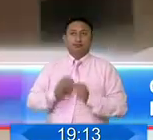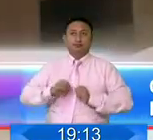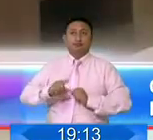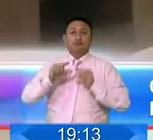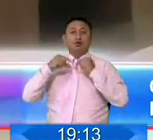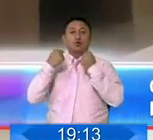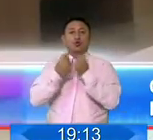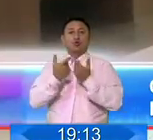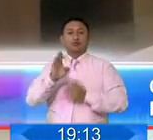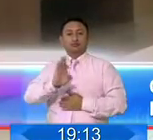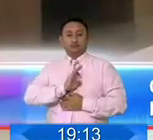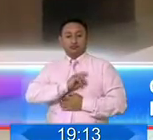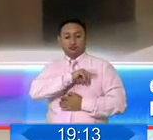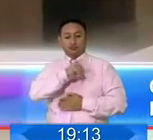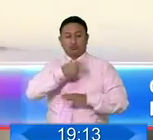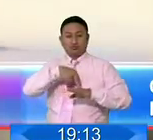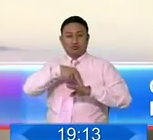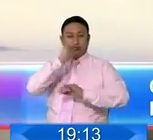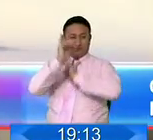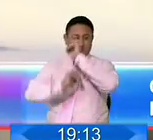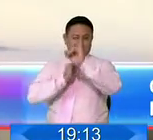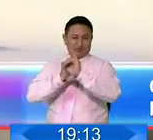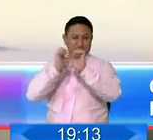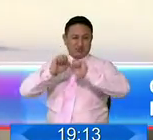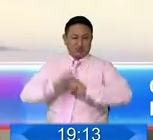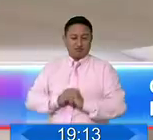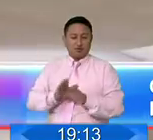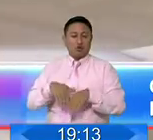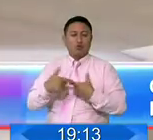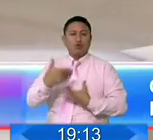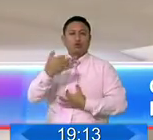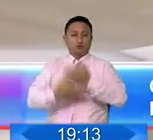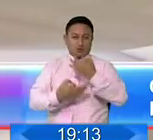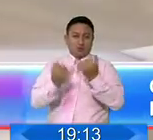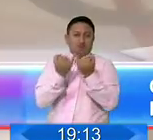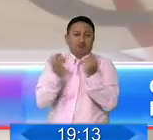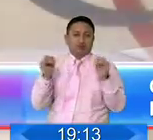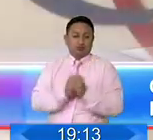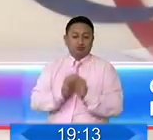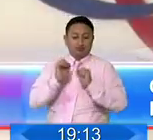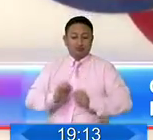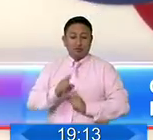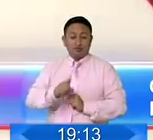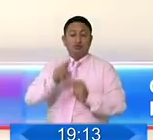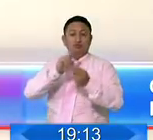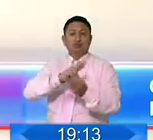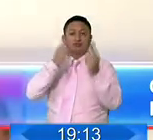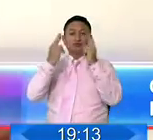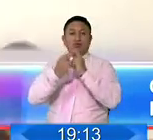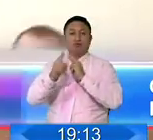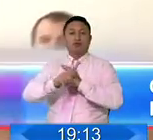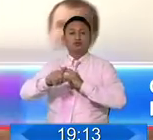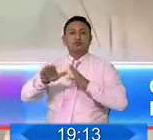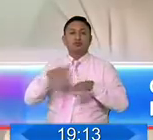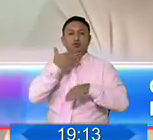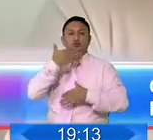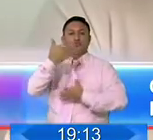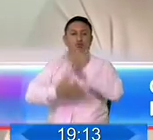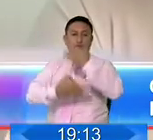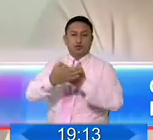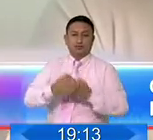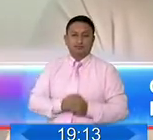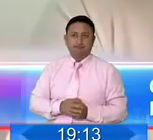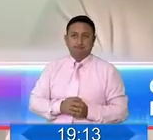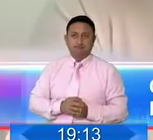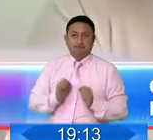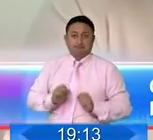grupo de expertos nacionales y extranjeros sobre la independencia judicial y las reformas a la administración de justicia. Hemos